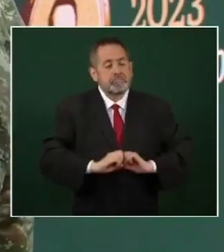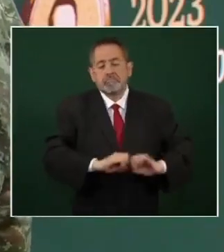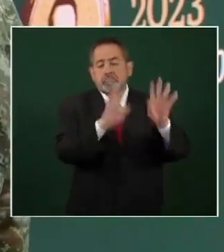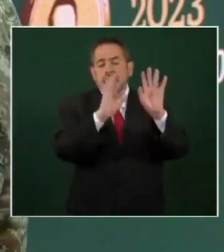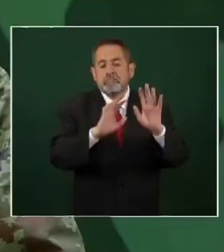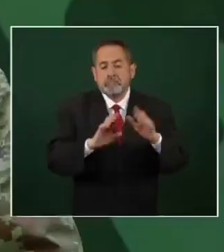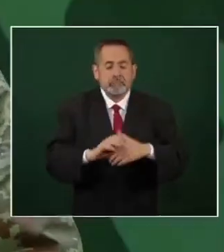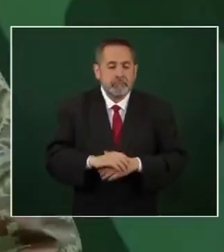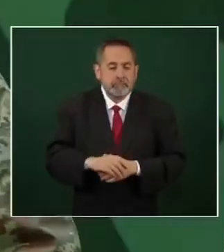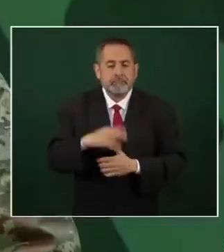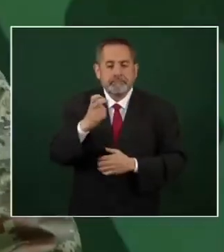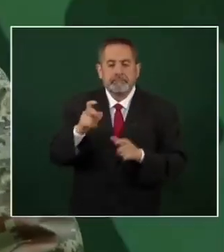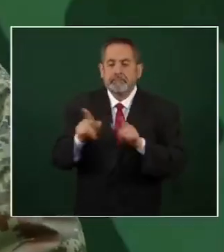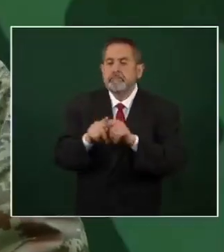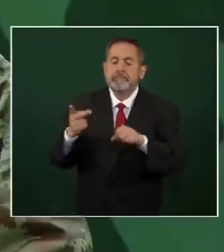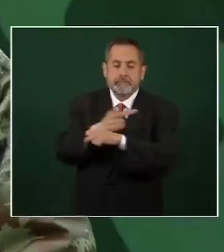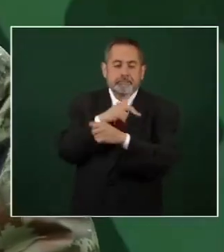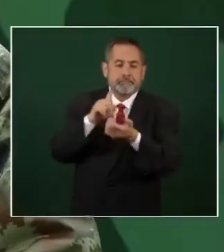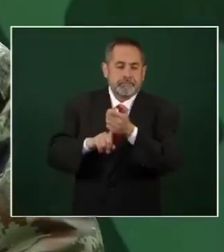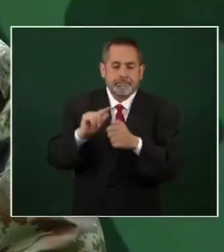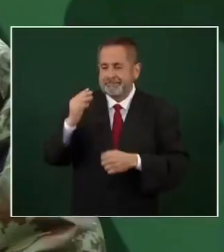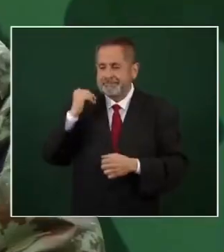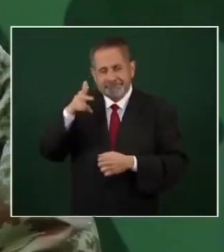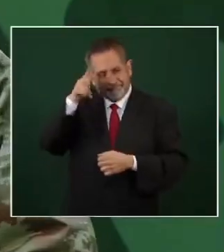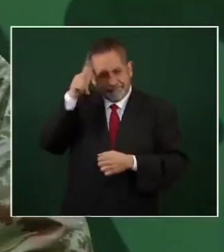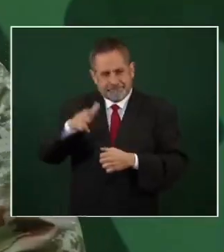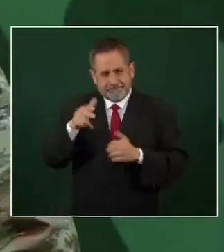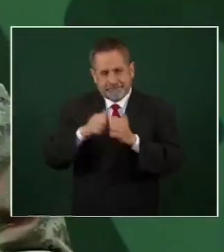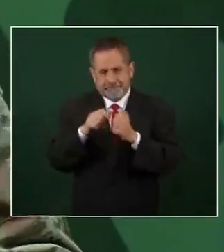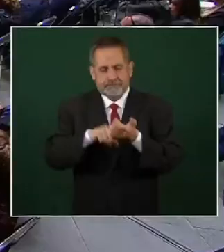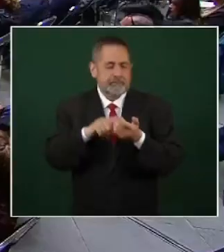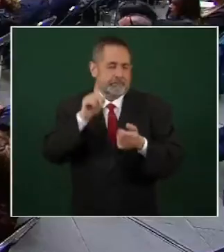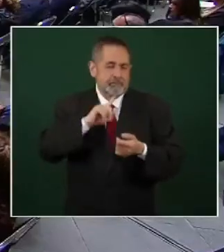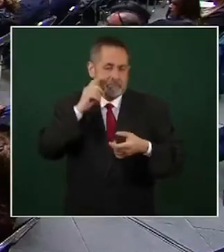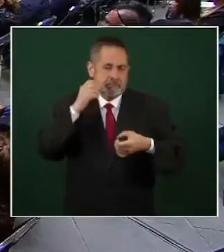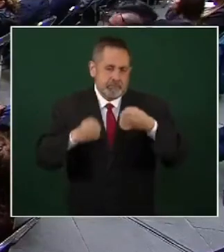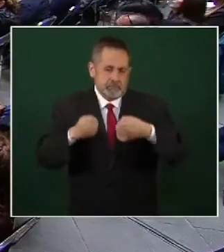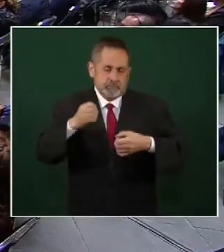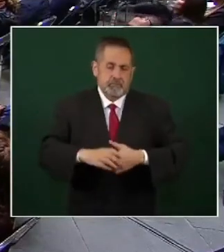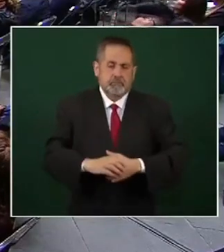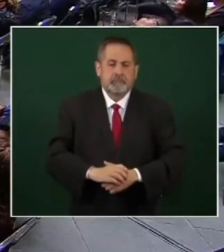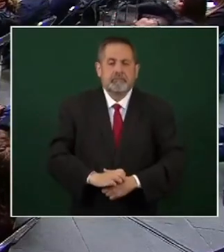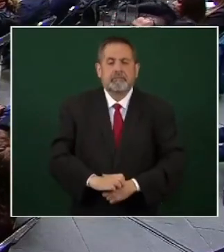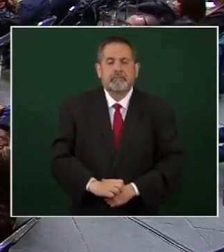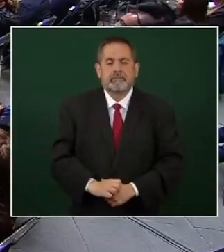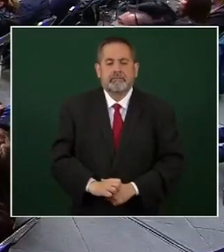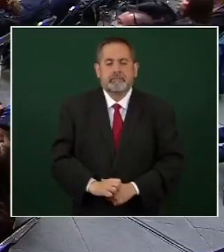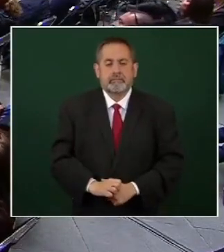libertad. Eso fue lo que sucedió ahí en Hidalgo con esta jueza.